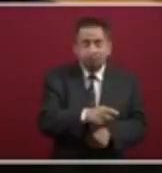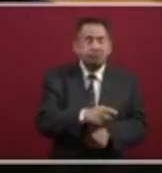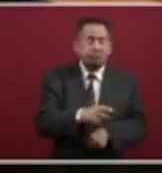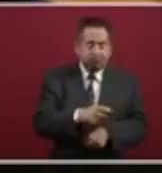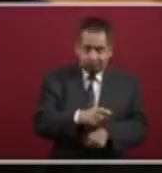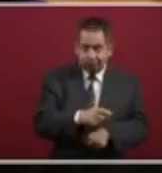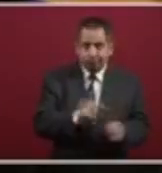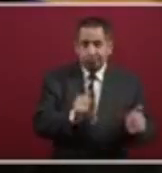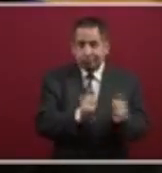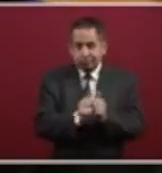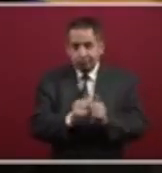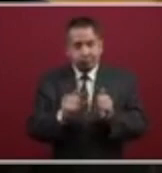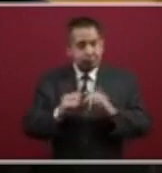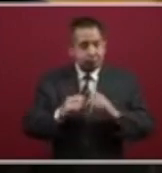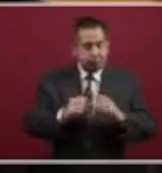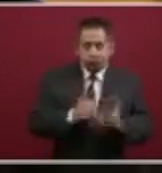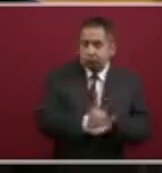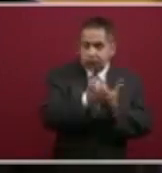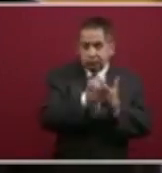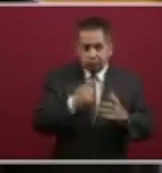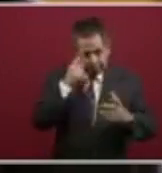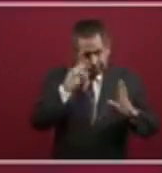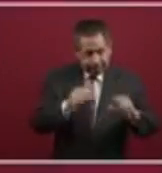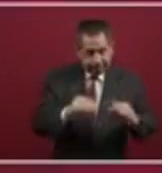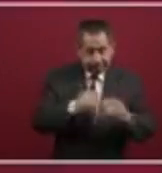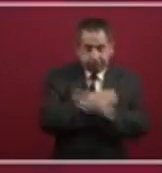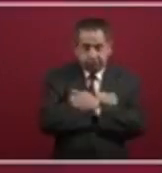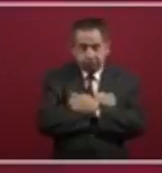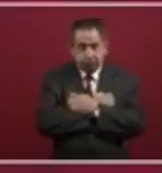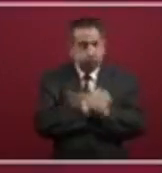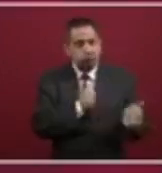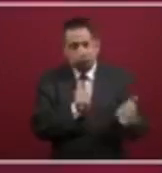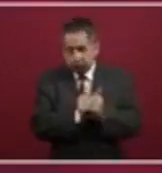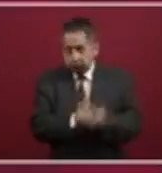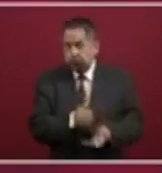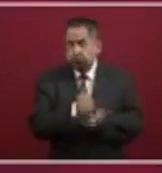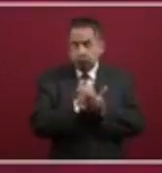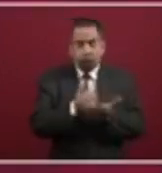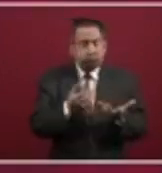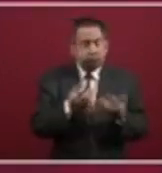educación y tienen que ayudar a las maestras y a los maestros en esta tarea.